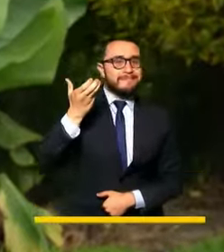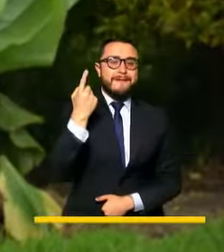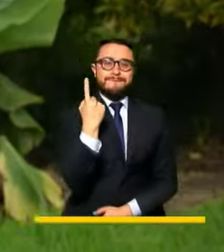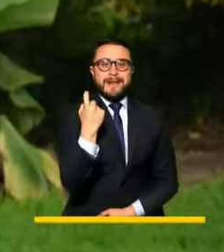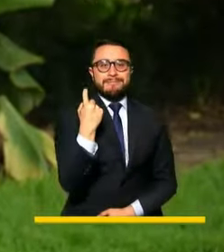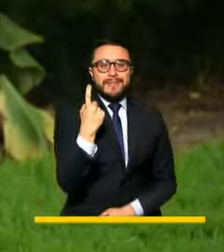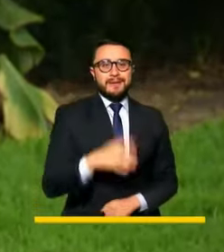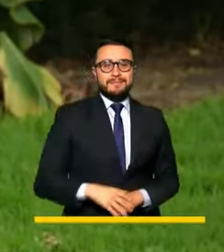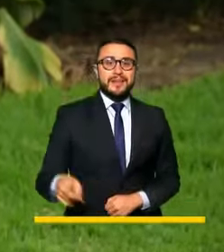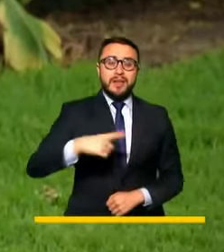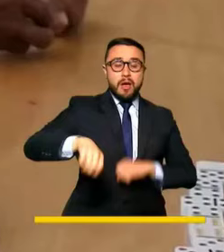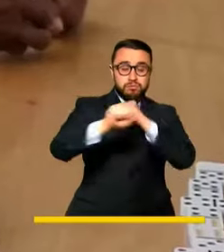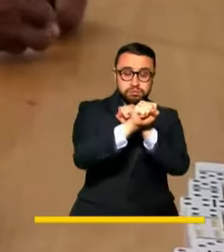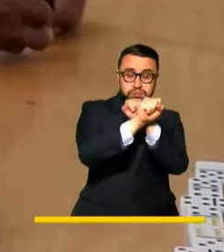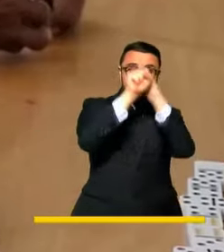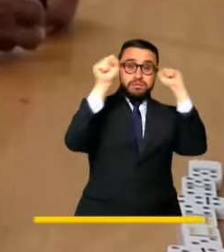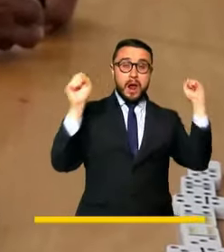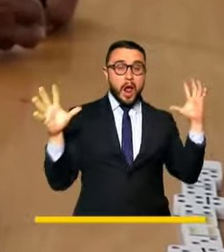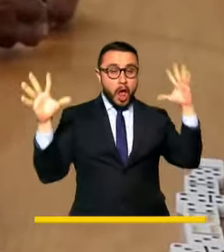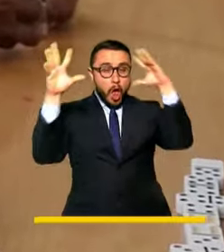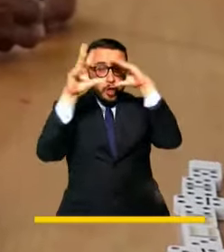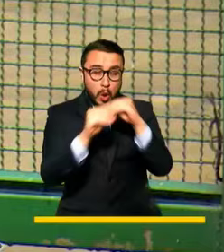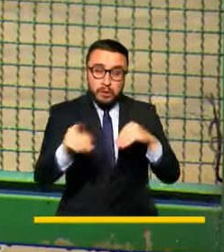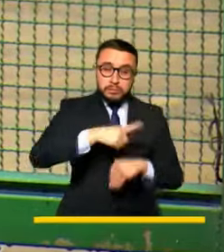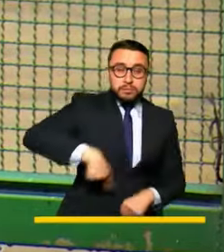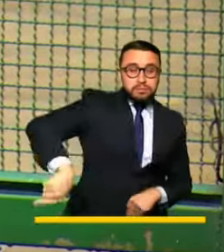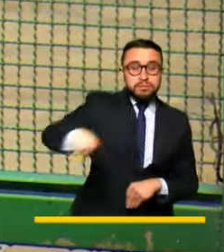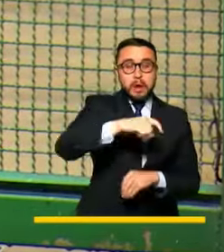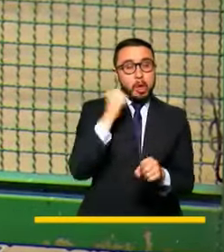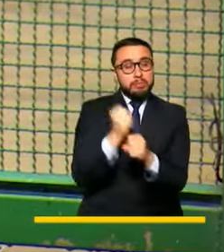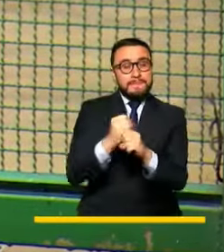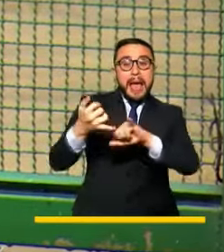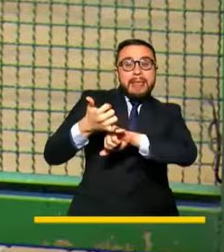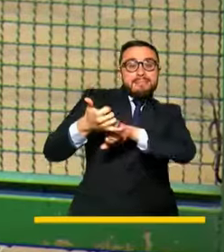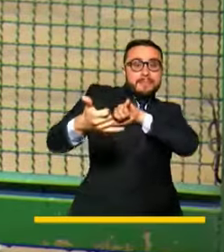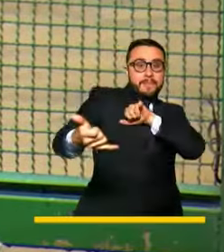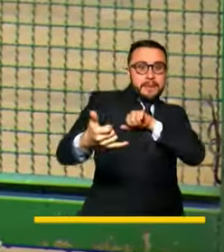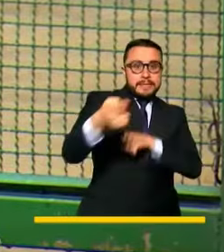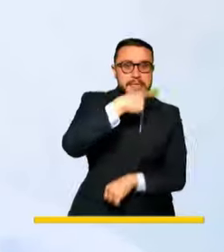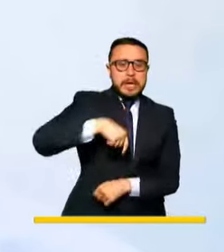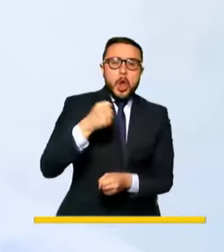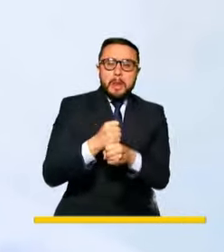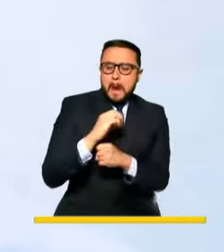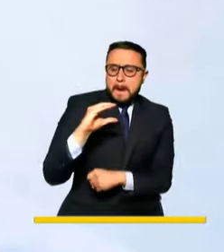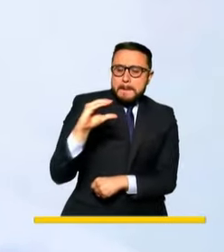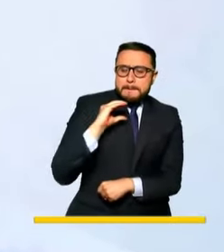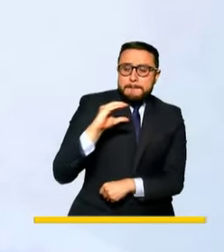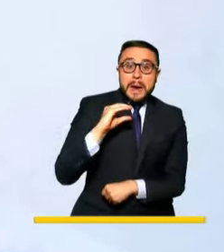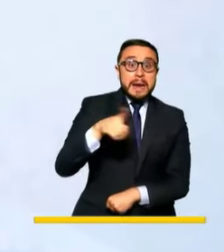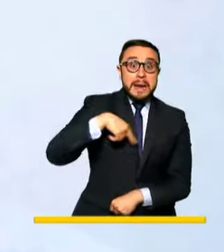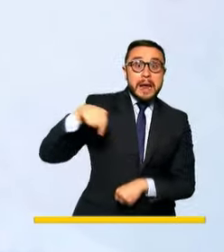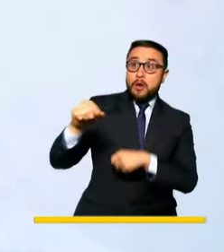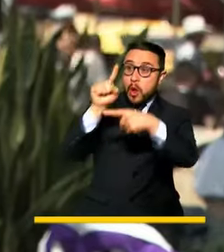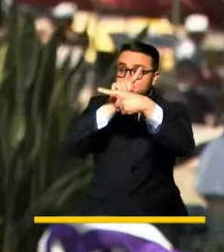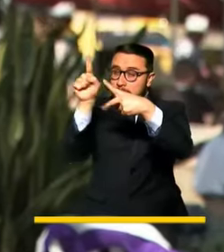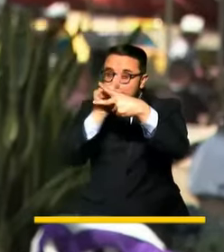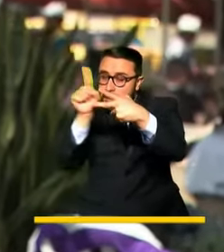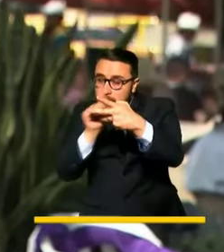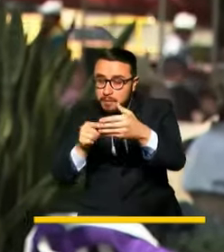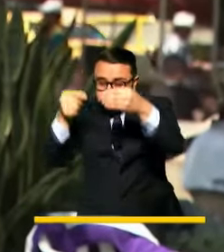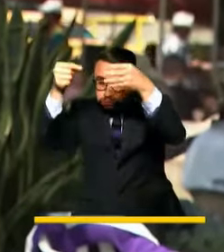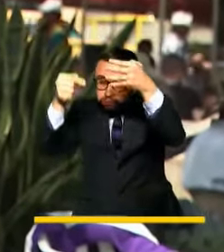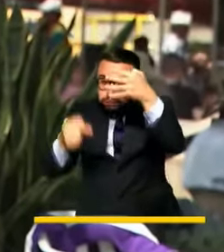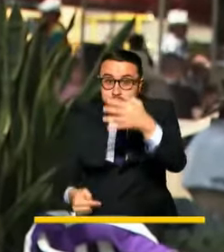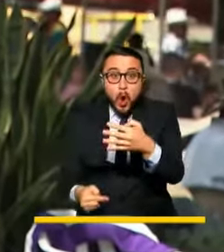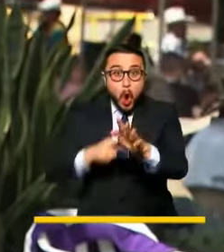trabajaron día y noche de manera independiente, con bajos ingresos y no lograron cotizar el mínimo de